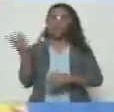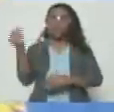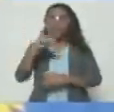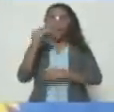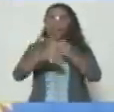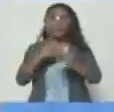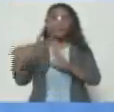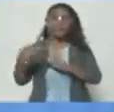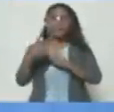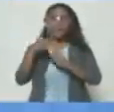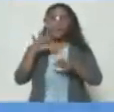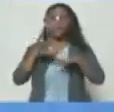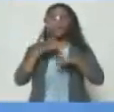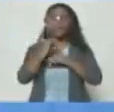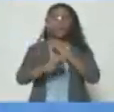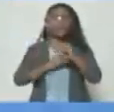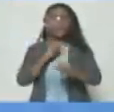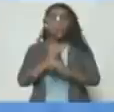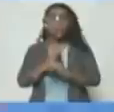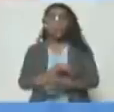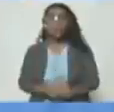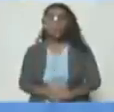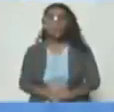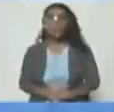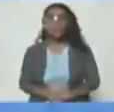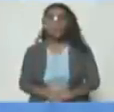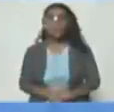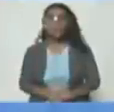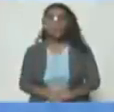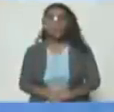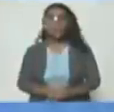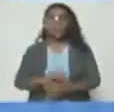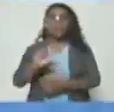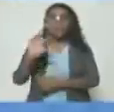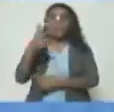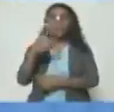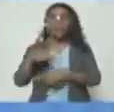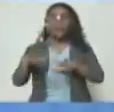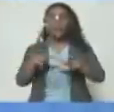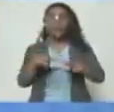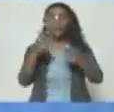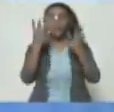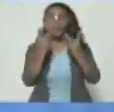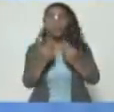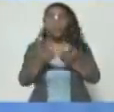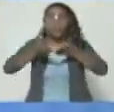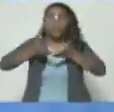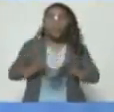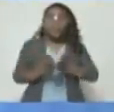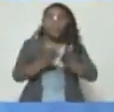una agresión internacional. Está en el tercer lugar en el número de buques